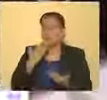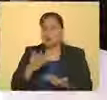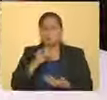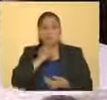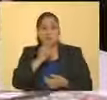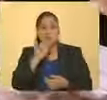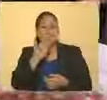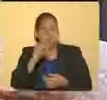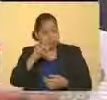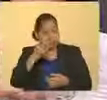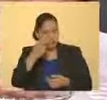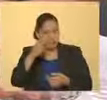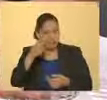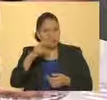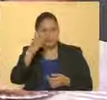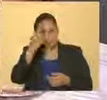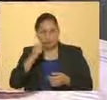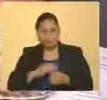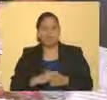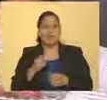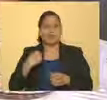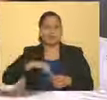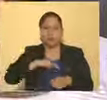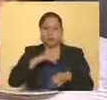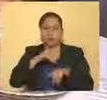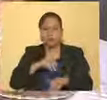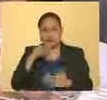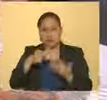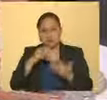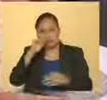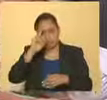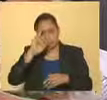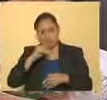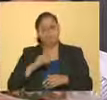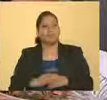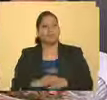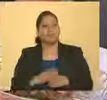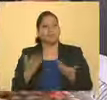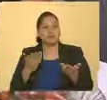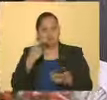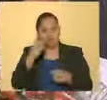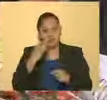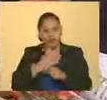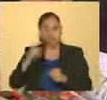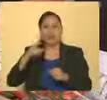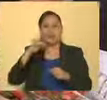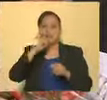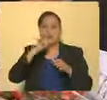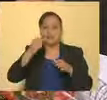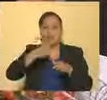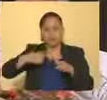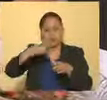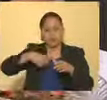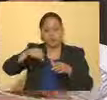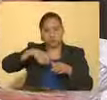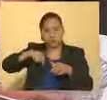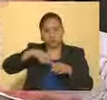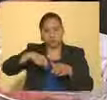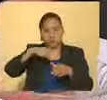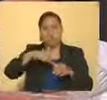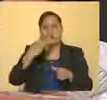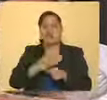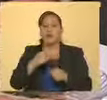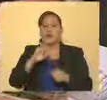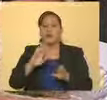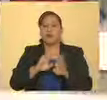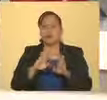buenos. Sí, es en serio. Que de verdad hay que aplicar. En serio. Excelente. Y también tengo por acá crema batida. Lo que vamos a hacer con esto va a ser una